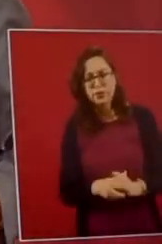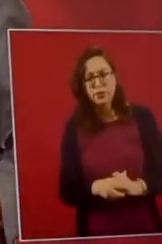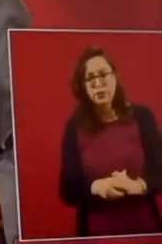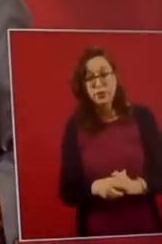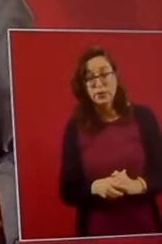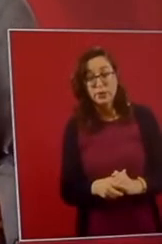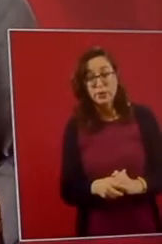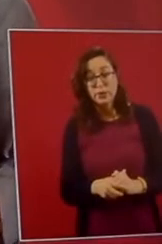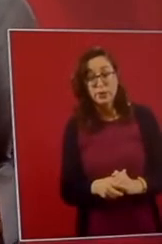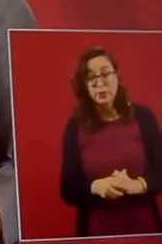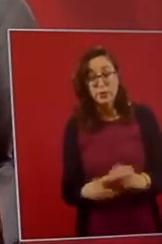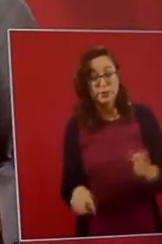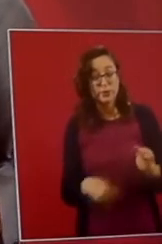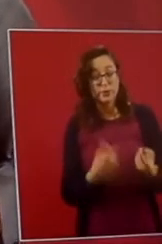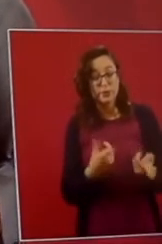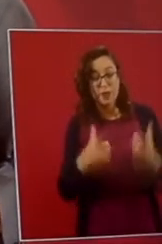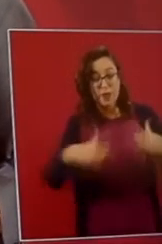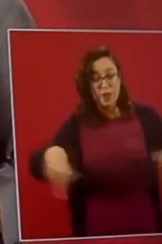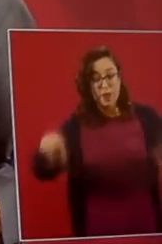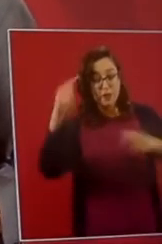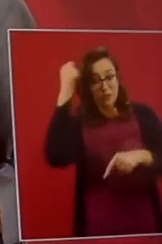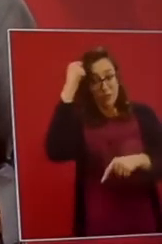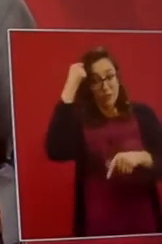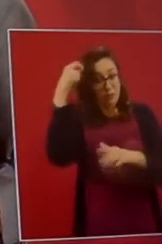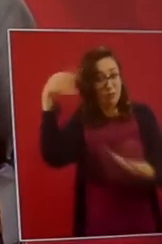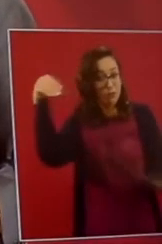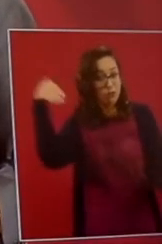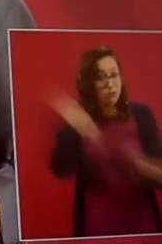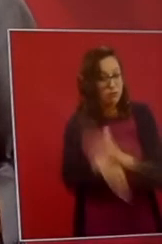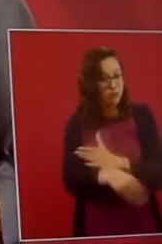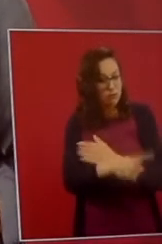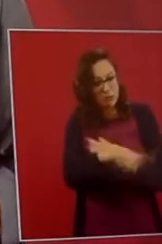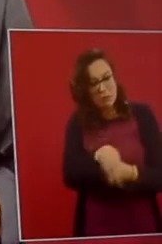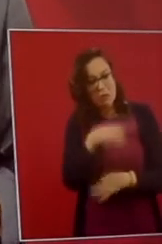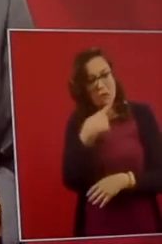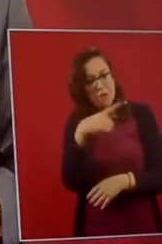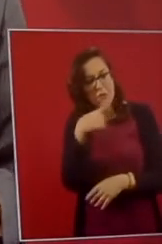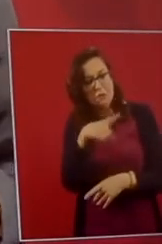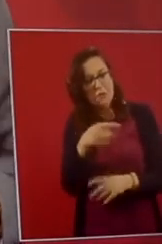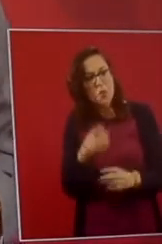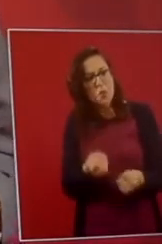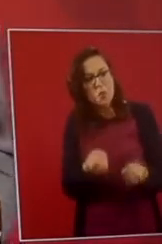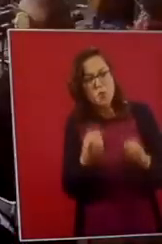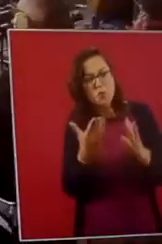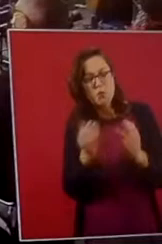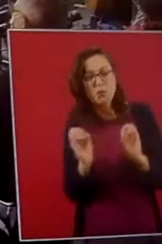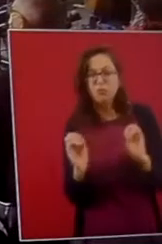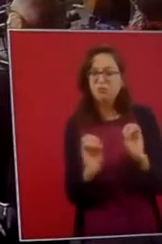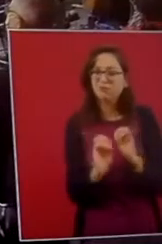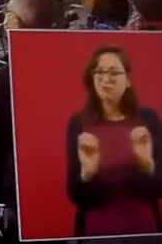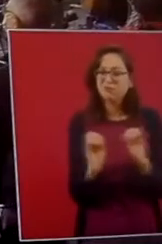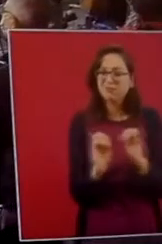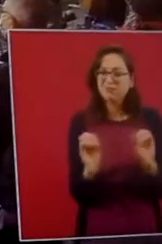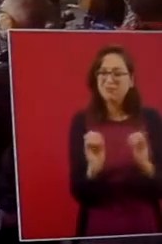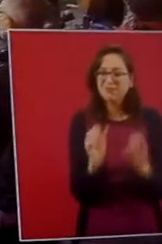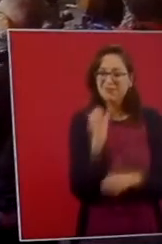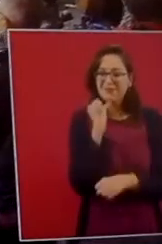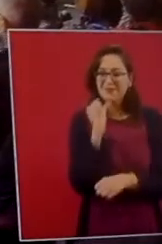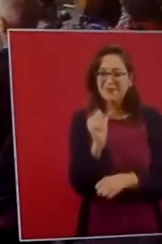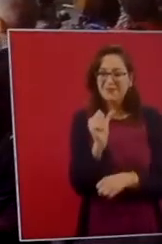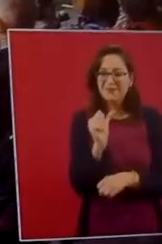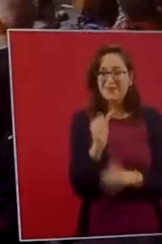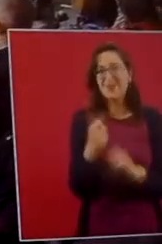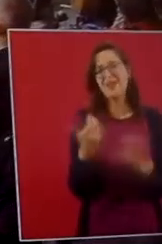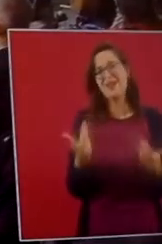la imputación de la persona que consideramos que es el probable causante de un hecho que la ley considera como